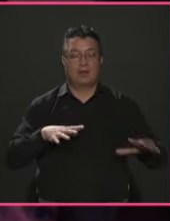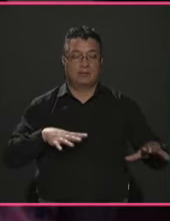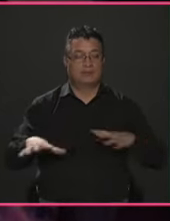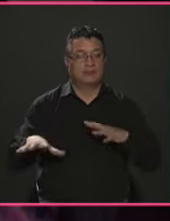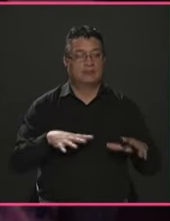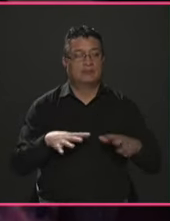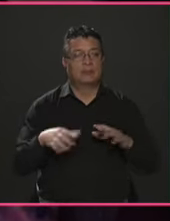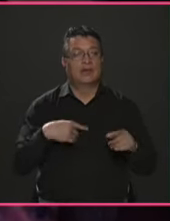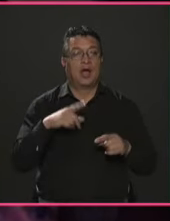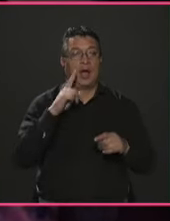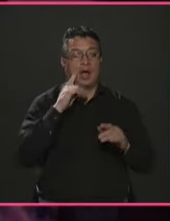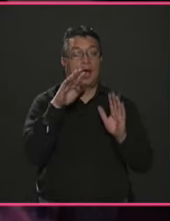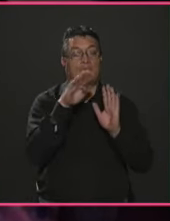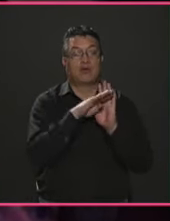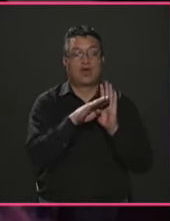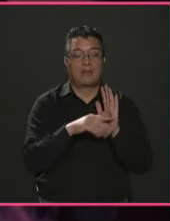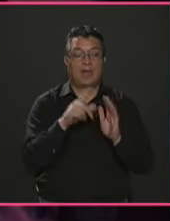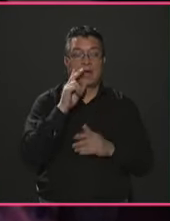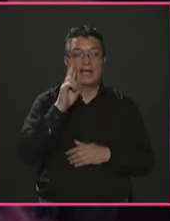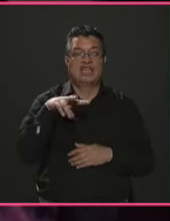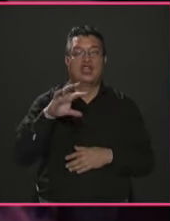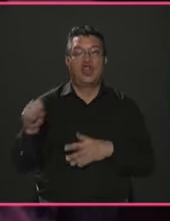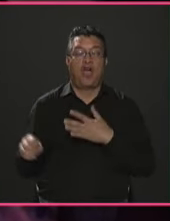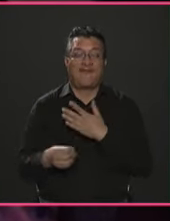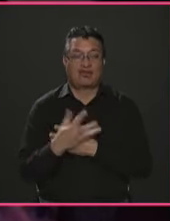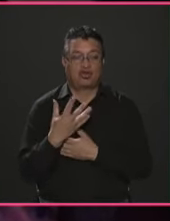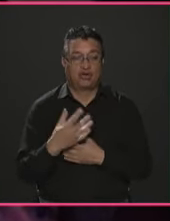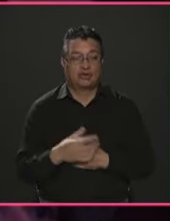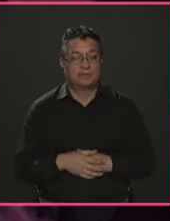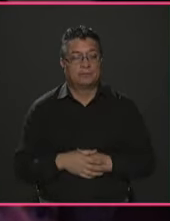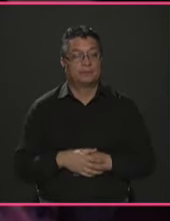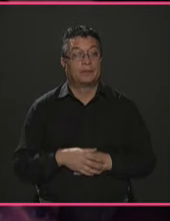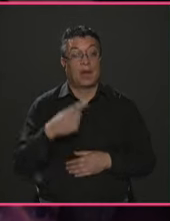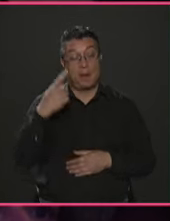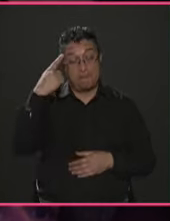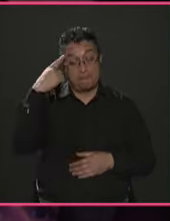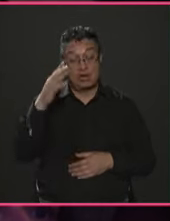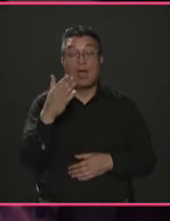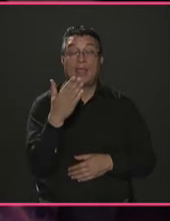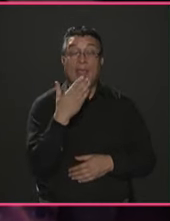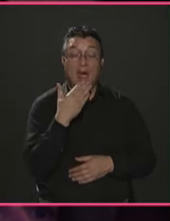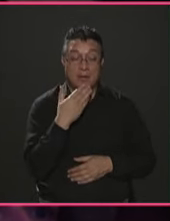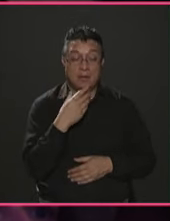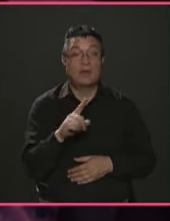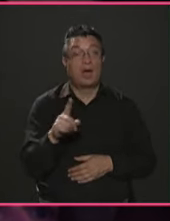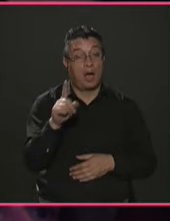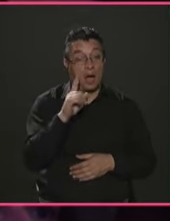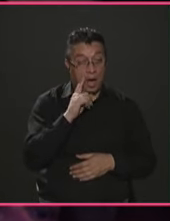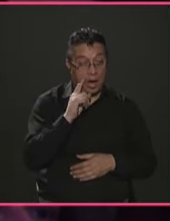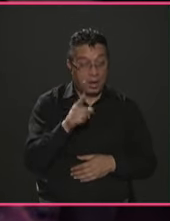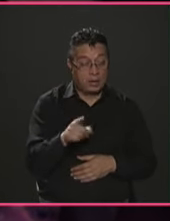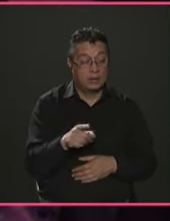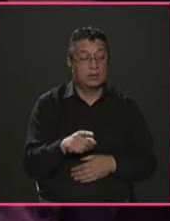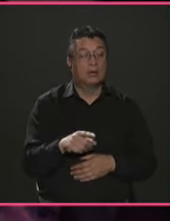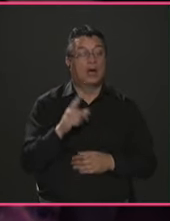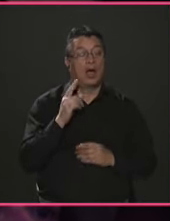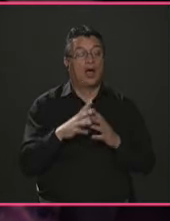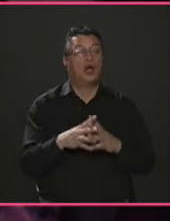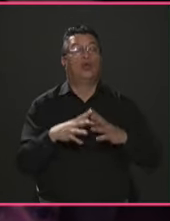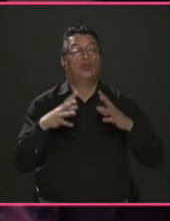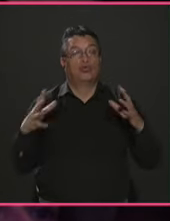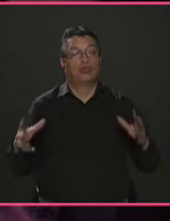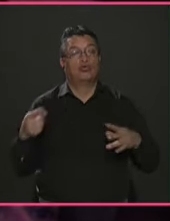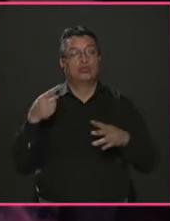hacemos estos programas de innovación pero también Tenemos